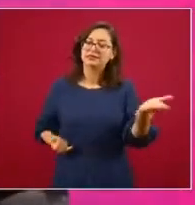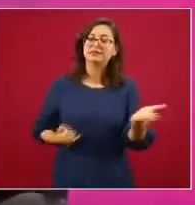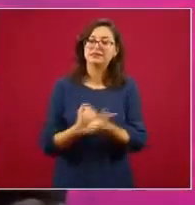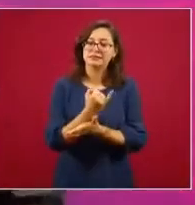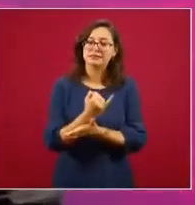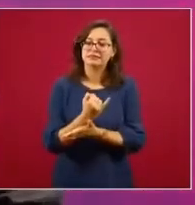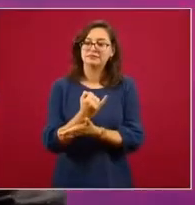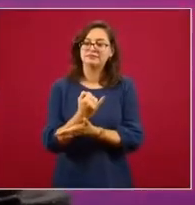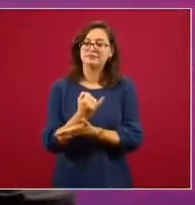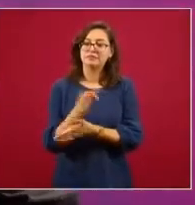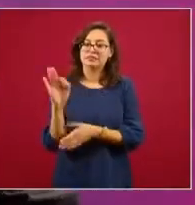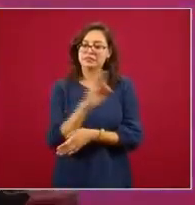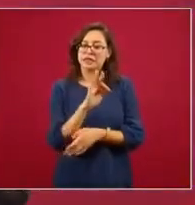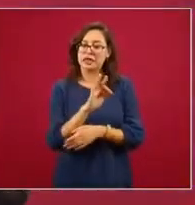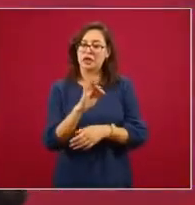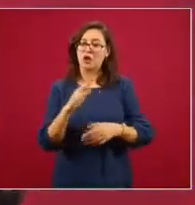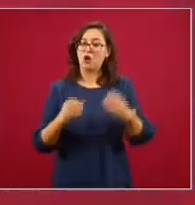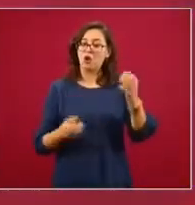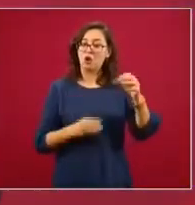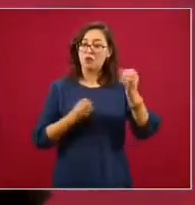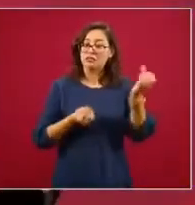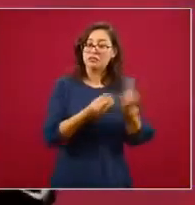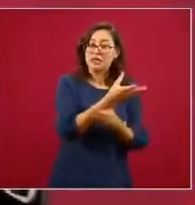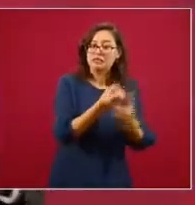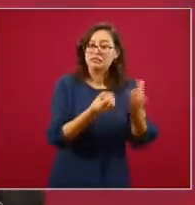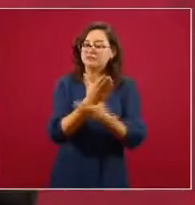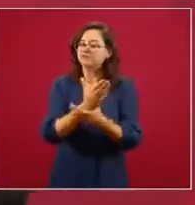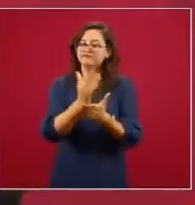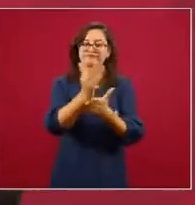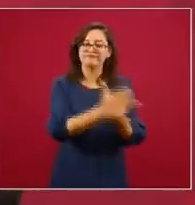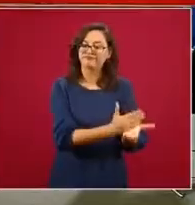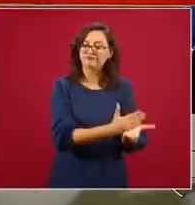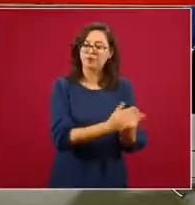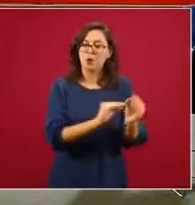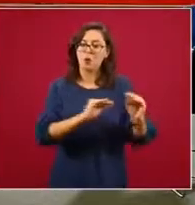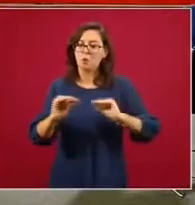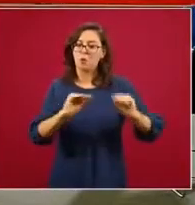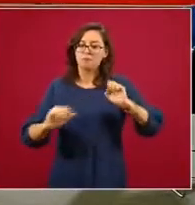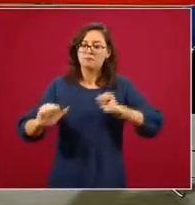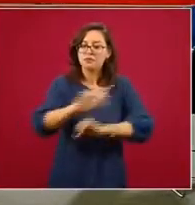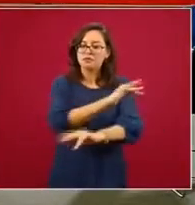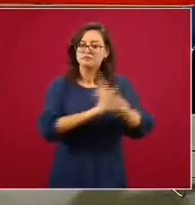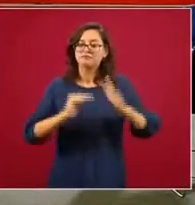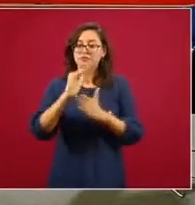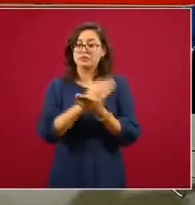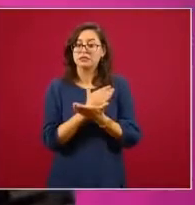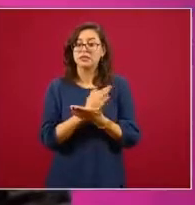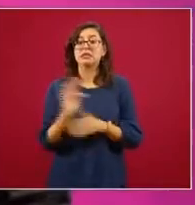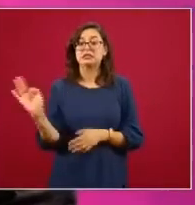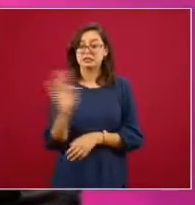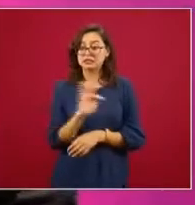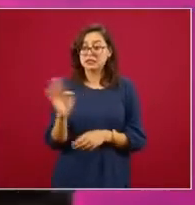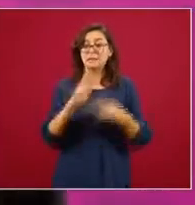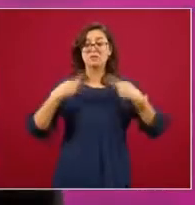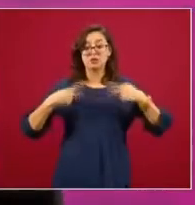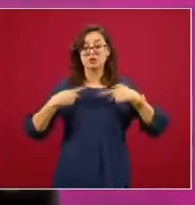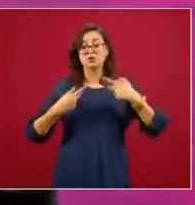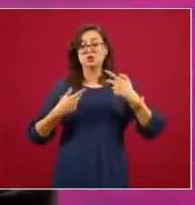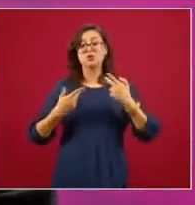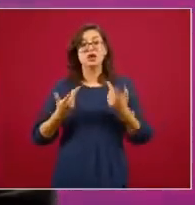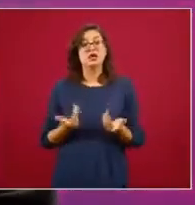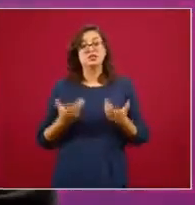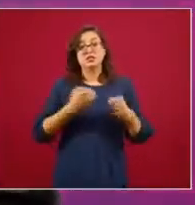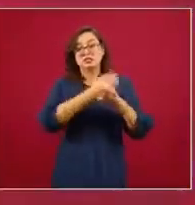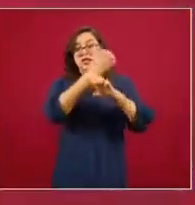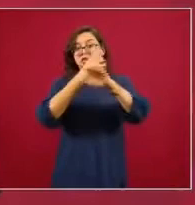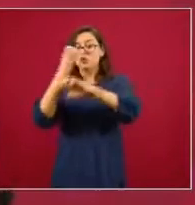requiere, disminuir la movilidad. Esto podría ser que llegue a que en algunas entidades se pasen a semáforos rojos. Ya